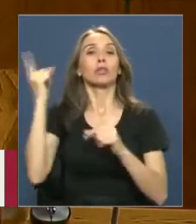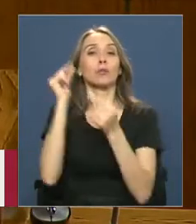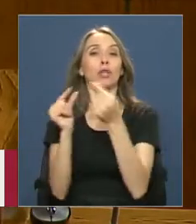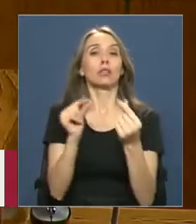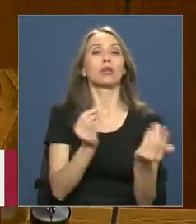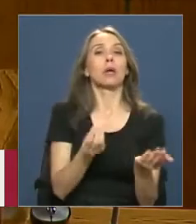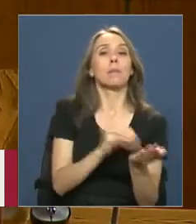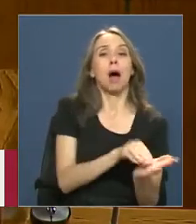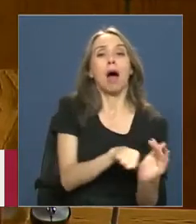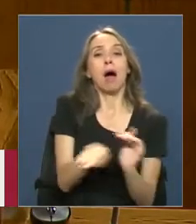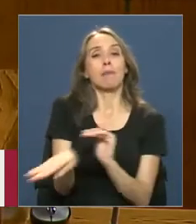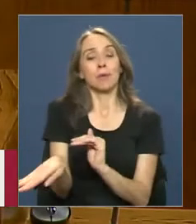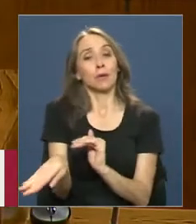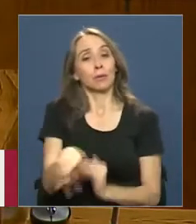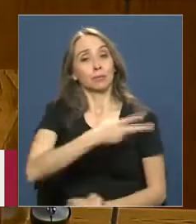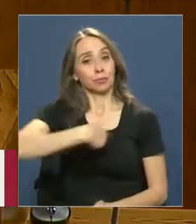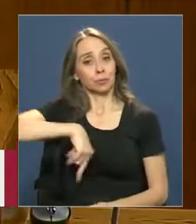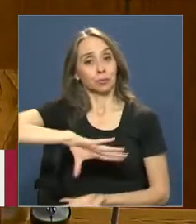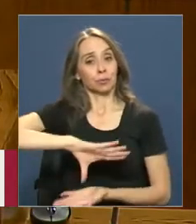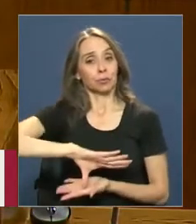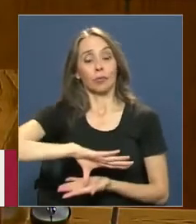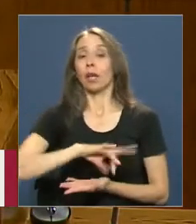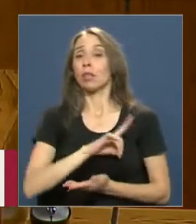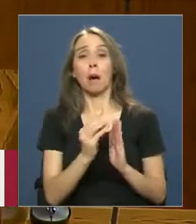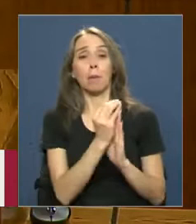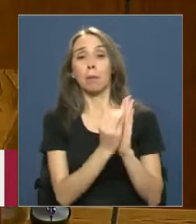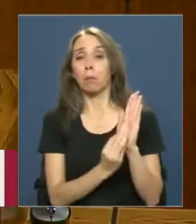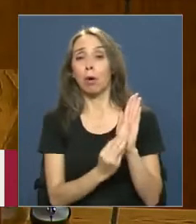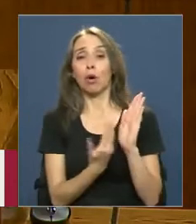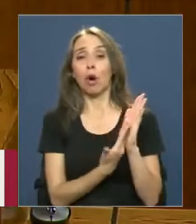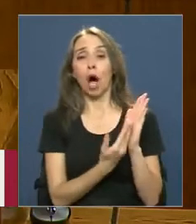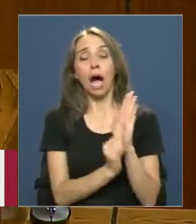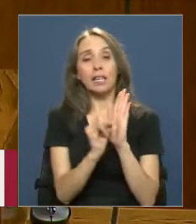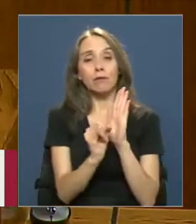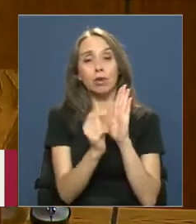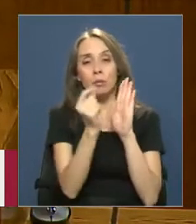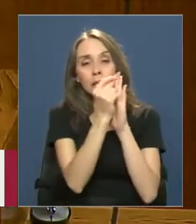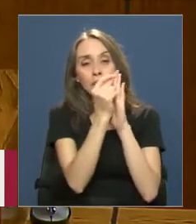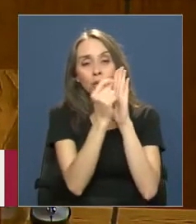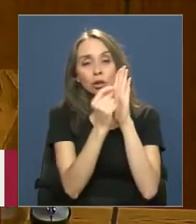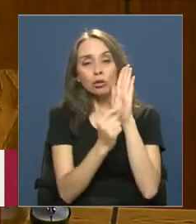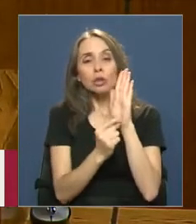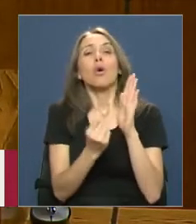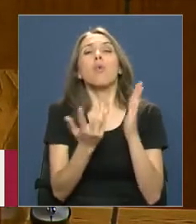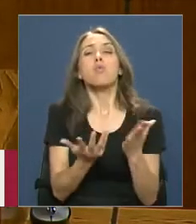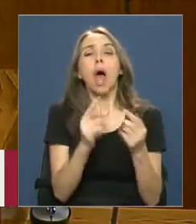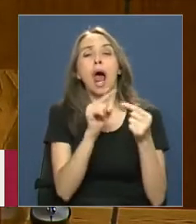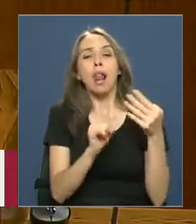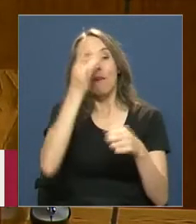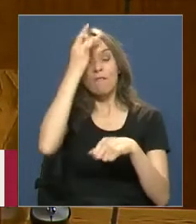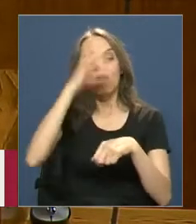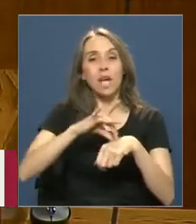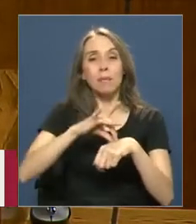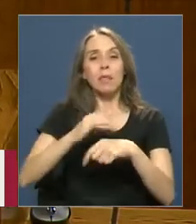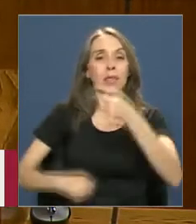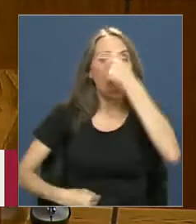A mayor abundamiento en nuestro país, tampoco se cuenta con una información precisa sobre ellas debido